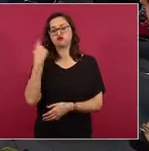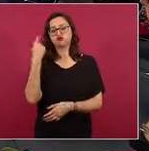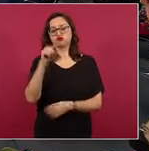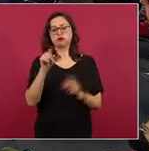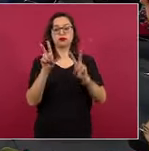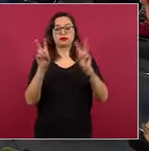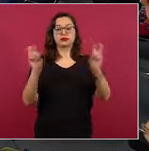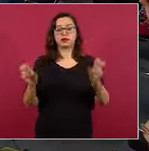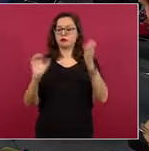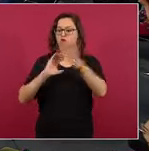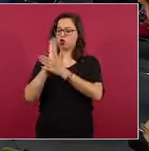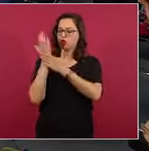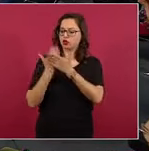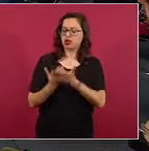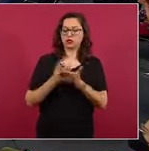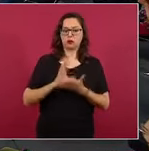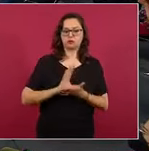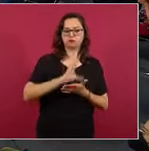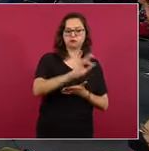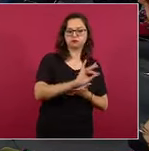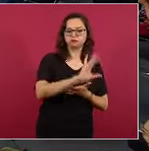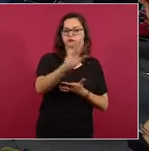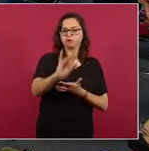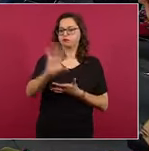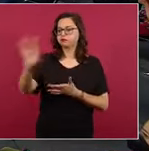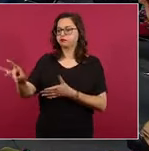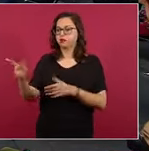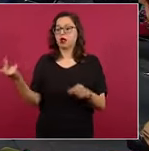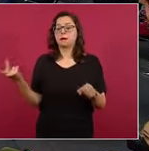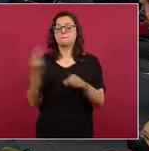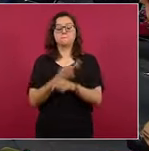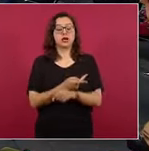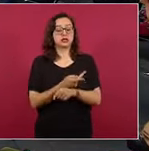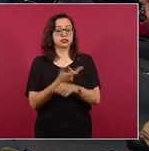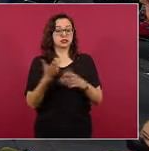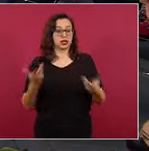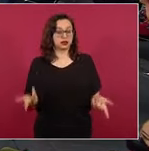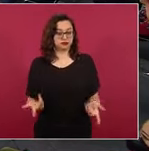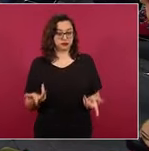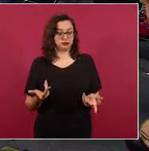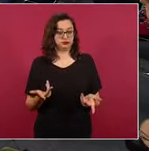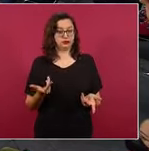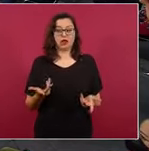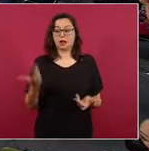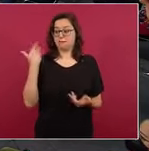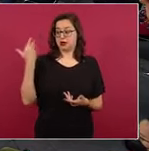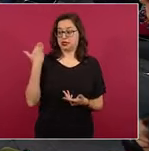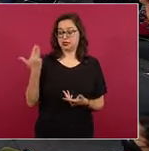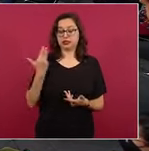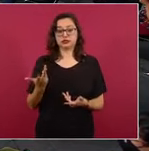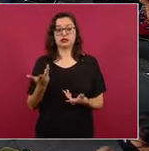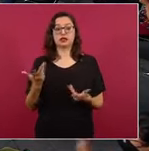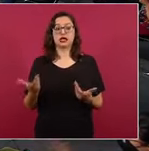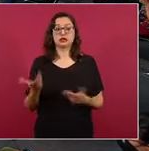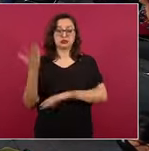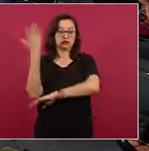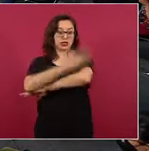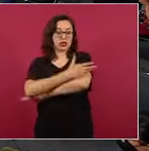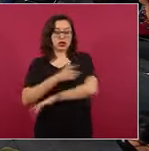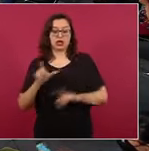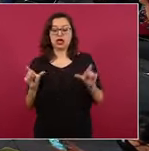aún no se ha resuelto nada el despido masivo que se dio en todo el país por parte de las casetas de cobro